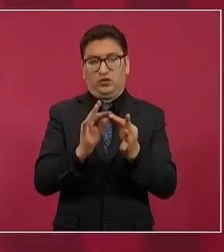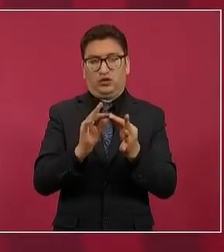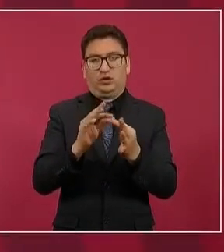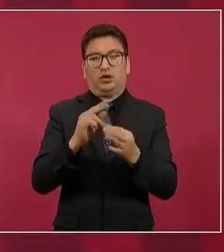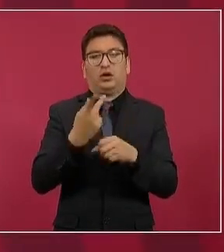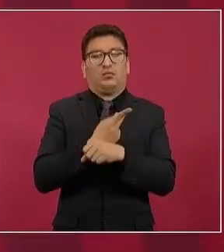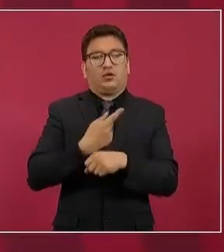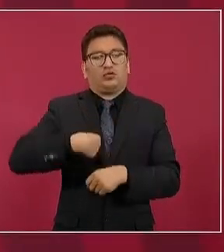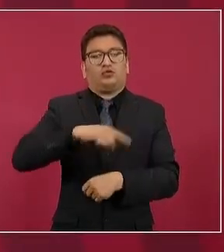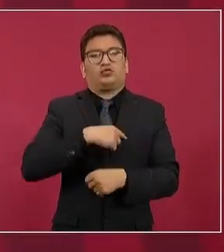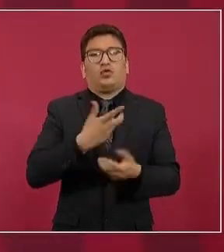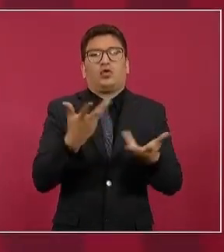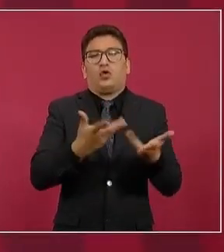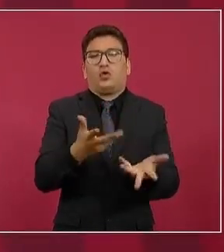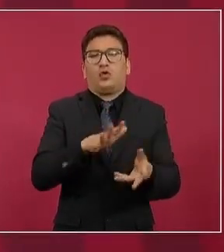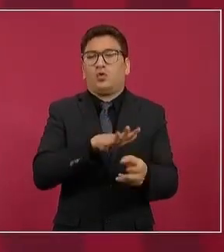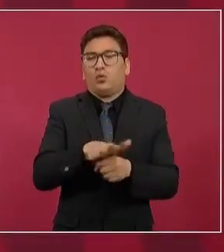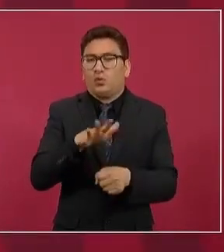estamos haciendo